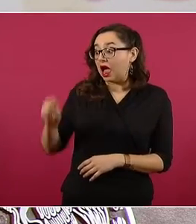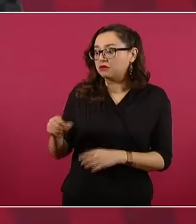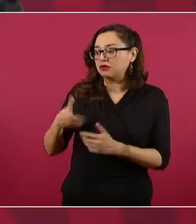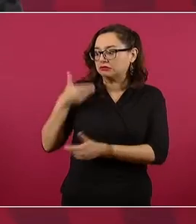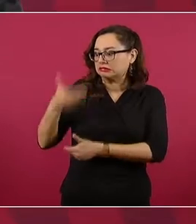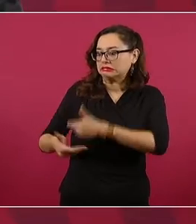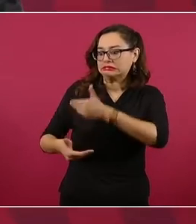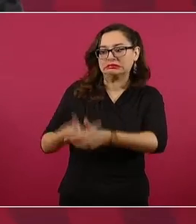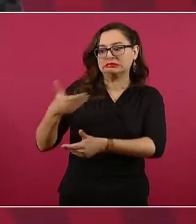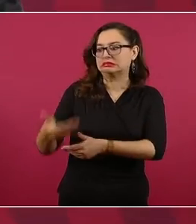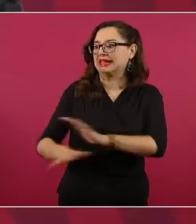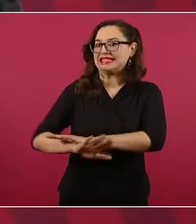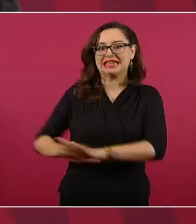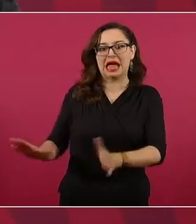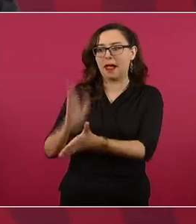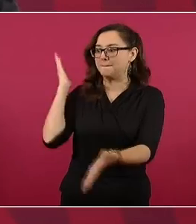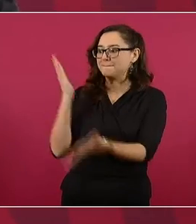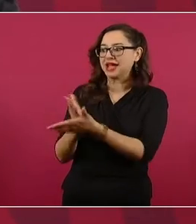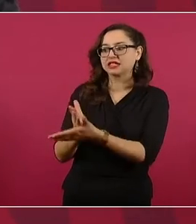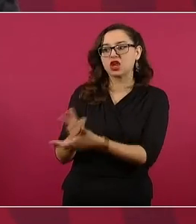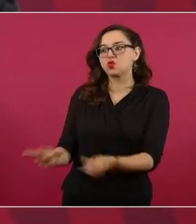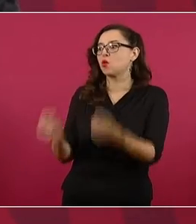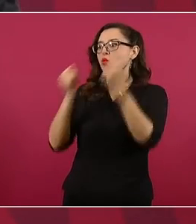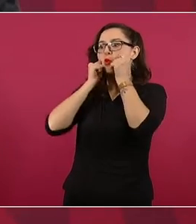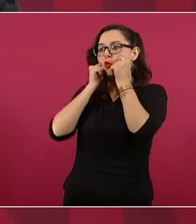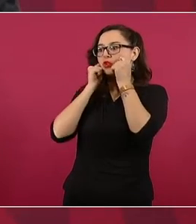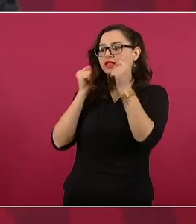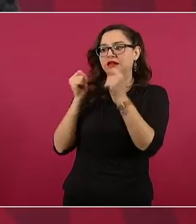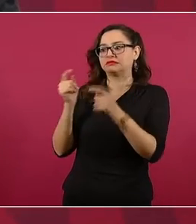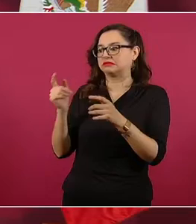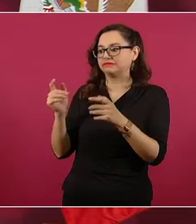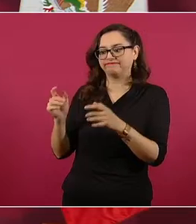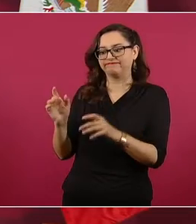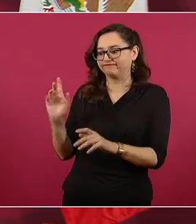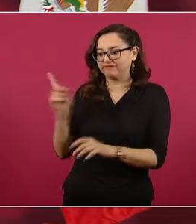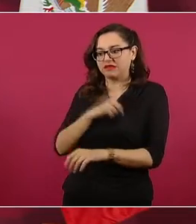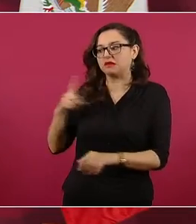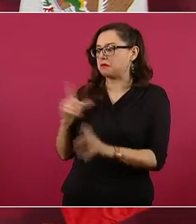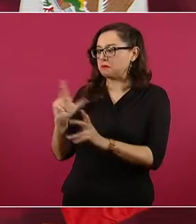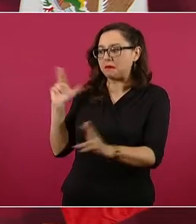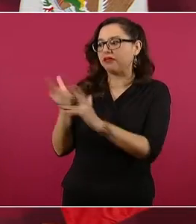fuera. Ese sí se disculpó,